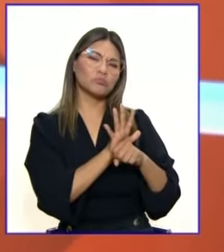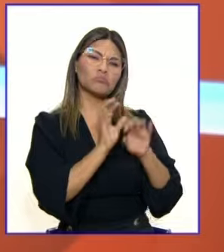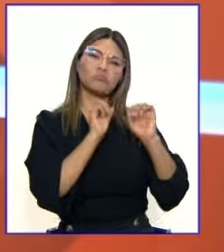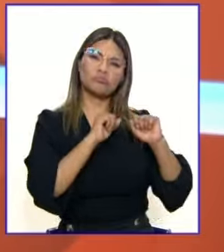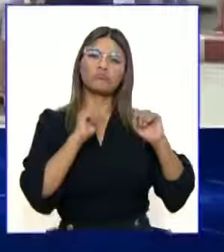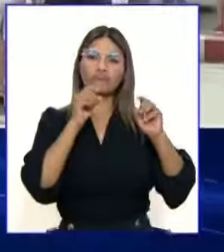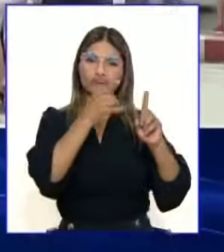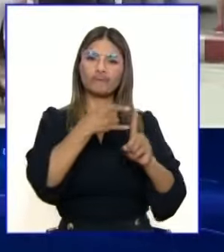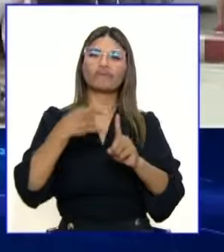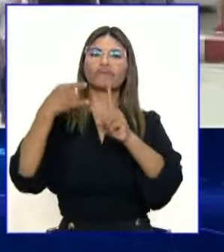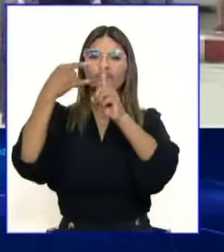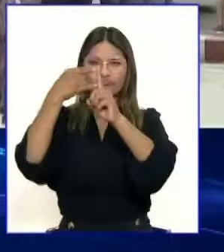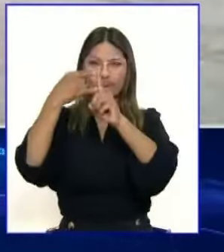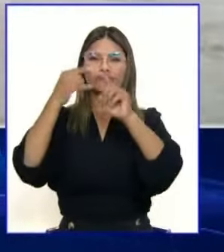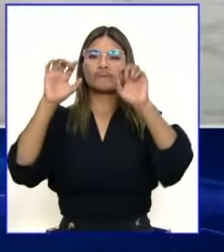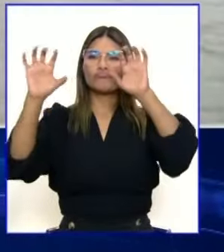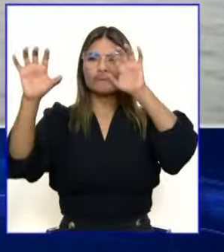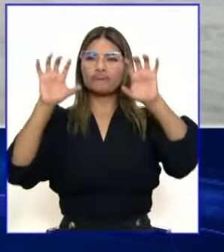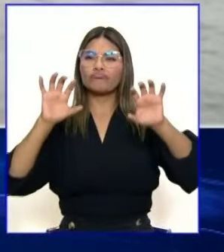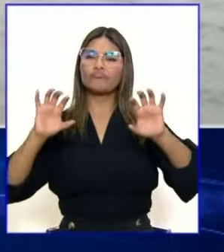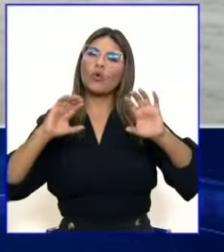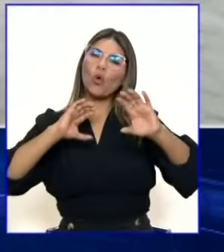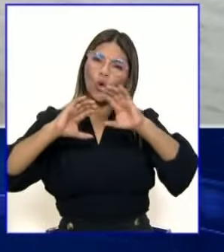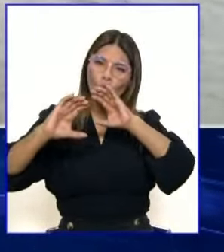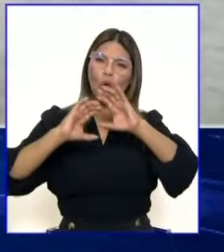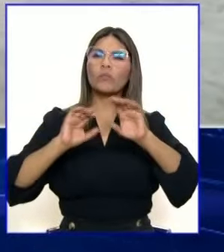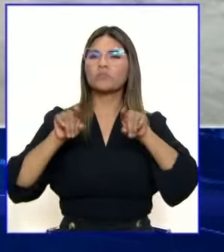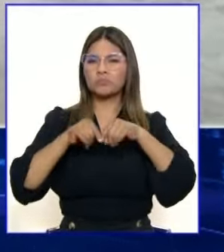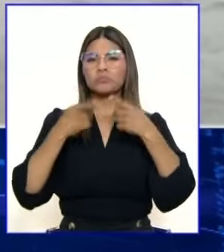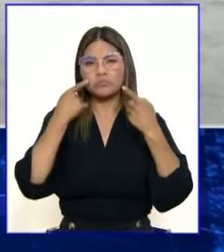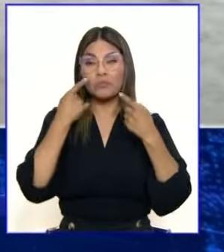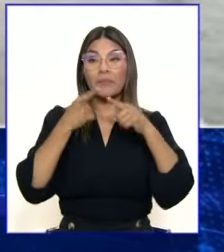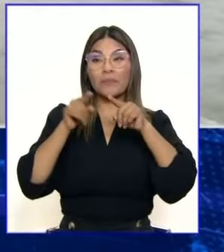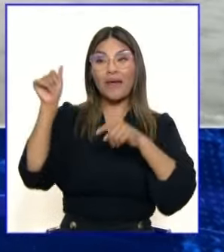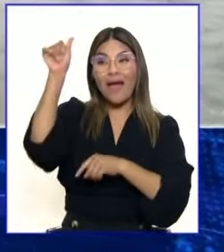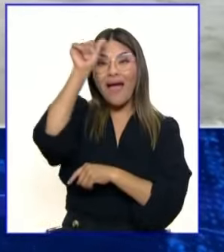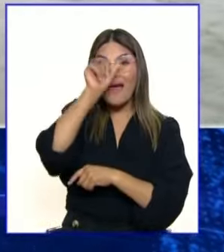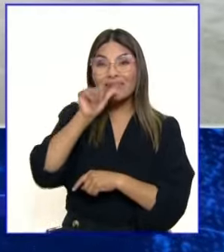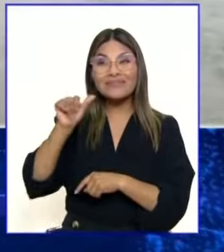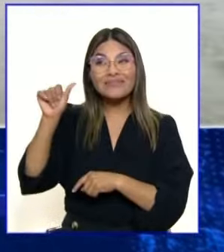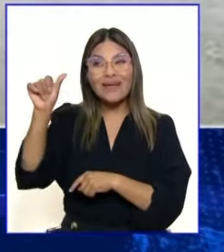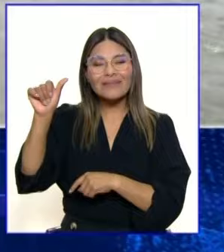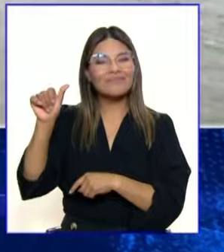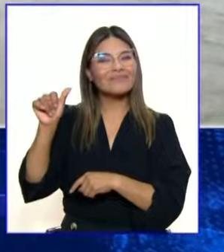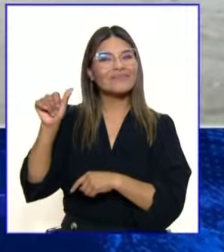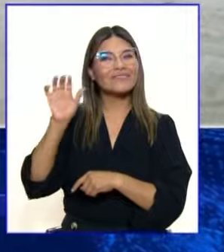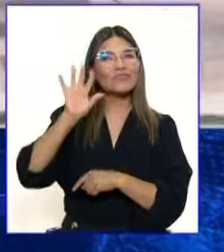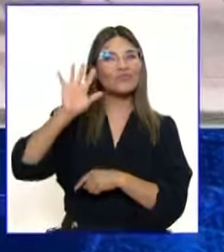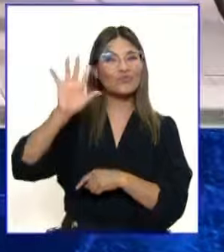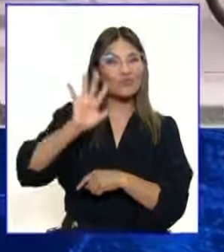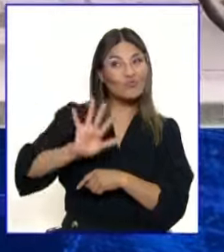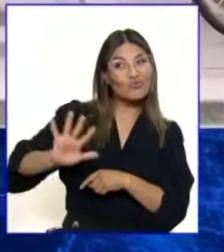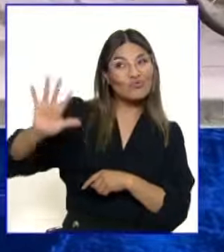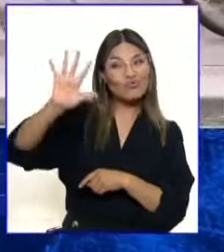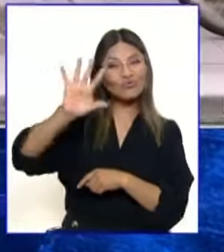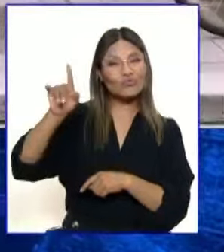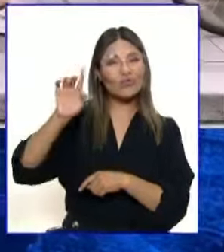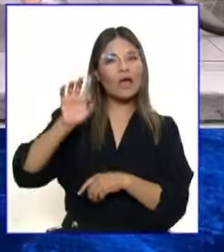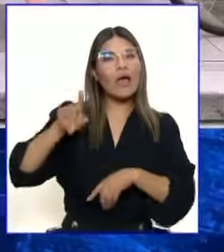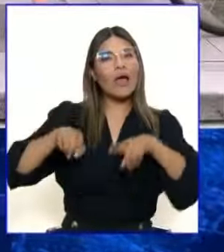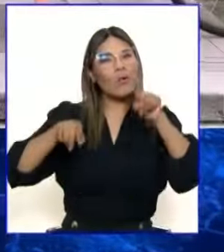negocios online e internet. Sin embargo, en el caso del Asia, es muy importante que algún día o un